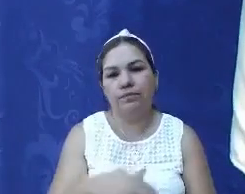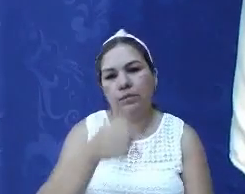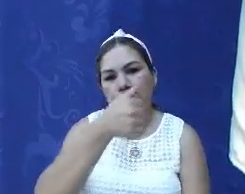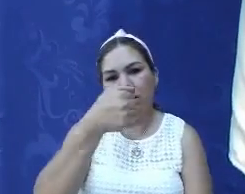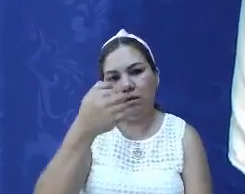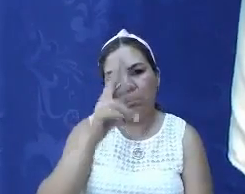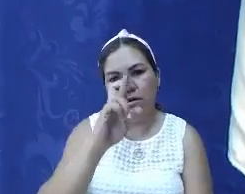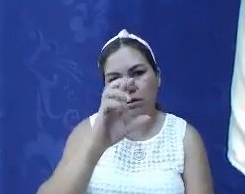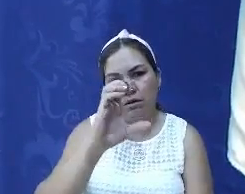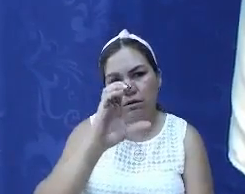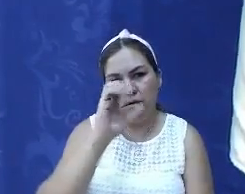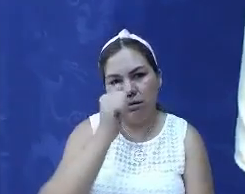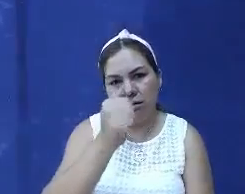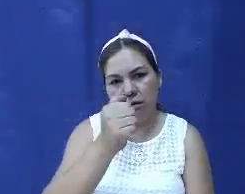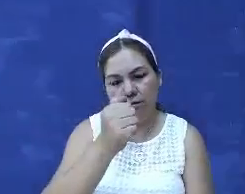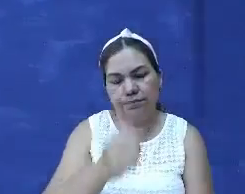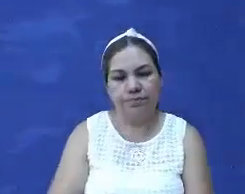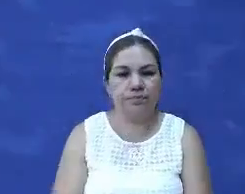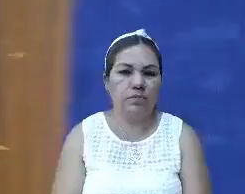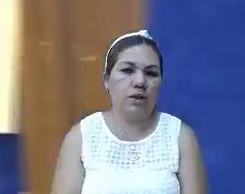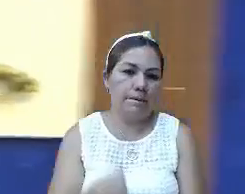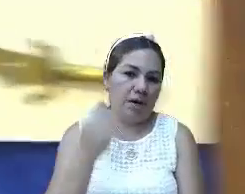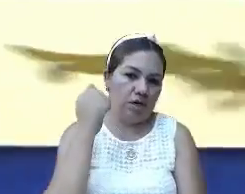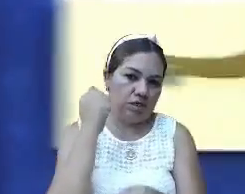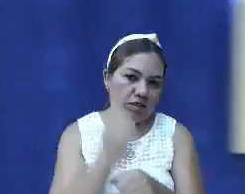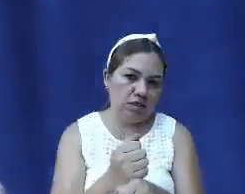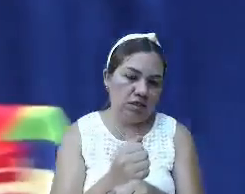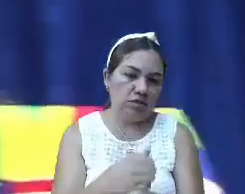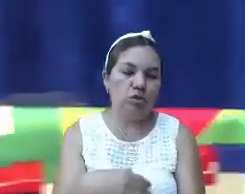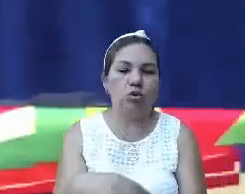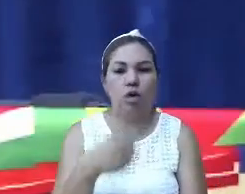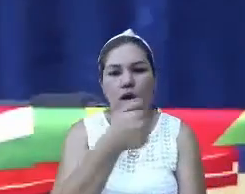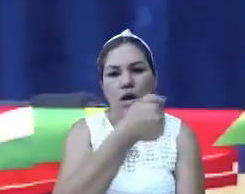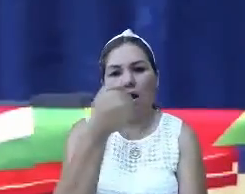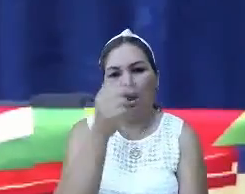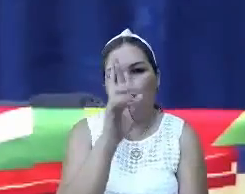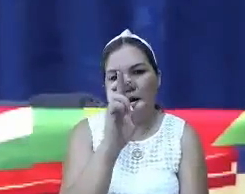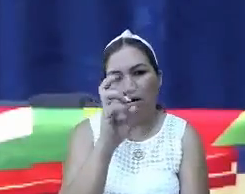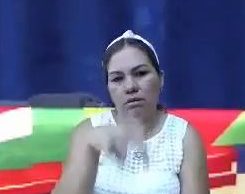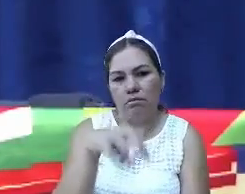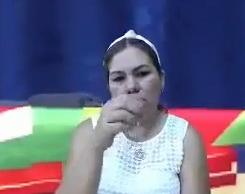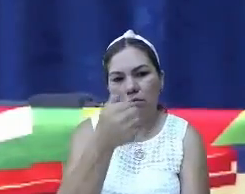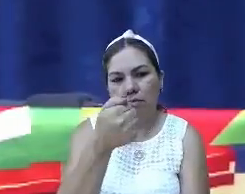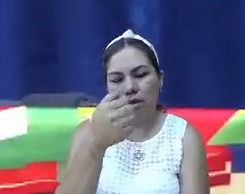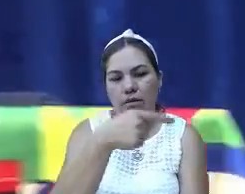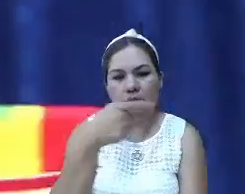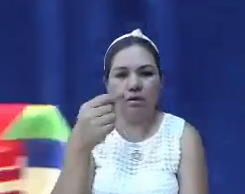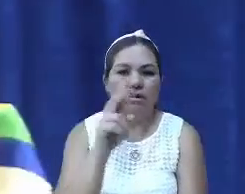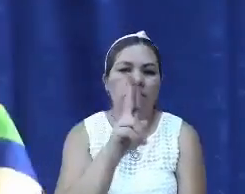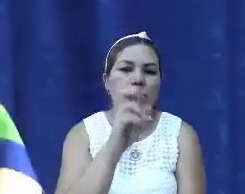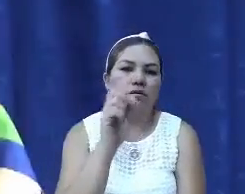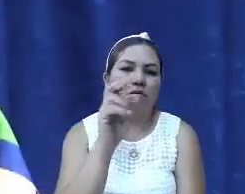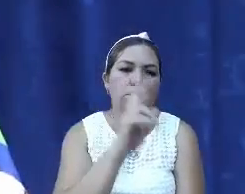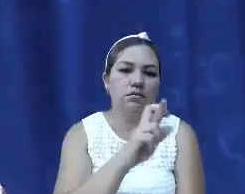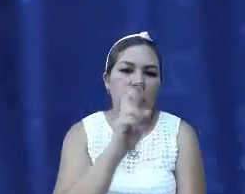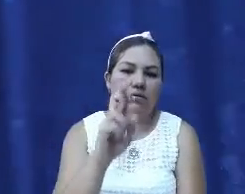¿Qué dice la escritura? Martillo me soy y arma de guerra. Necesitamos una palabra